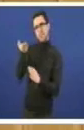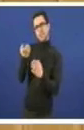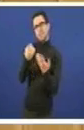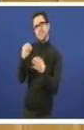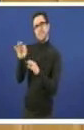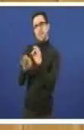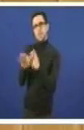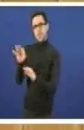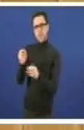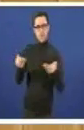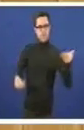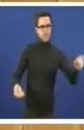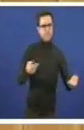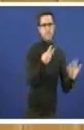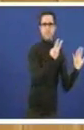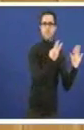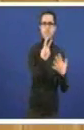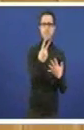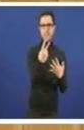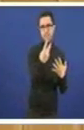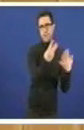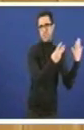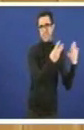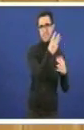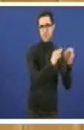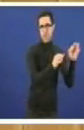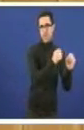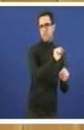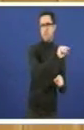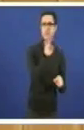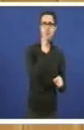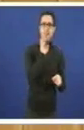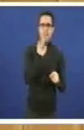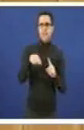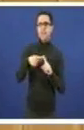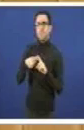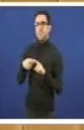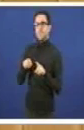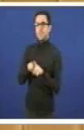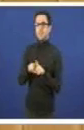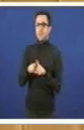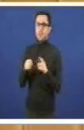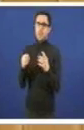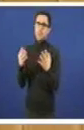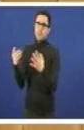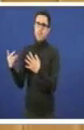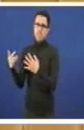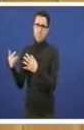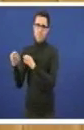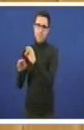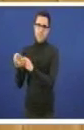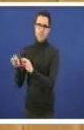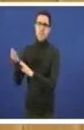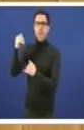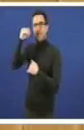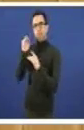diferencia do 83 das de 1200 e o 45% si só ten atención educativa e o 60% si ten